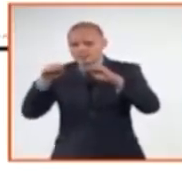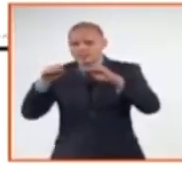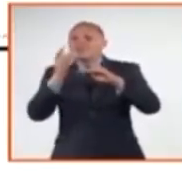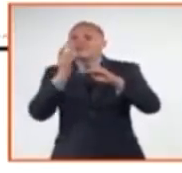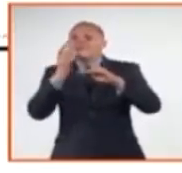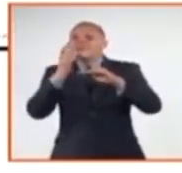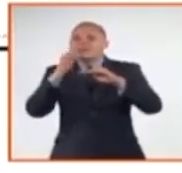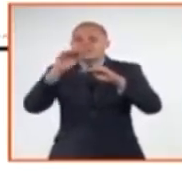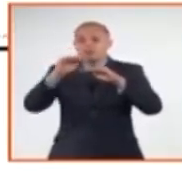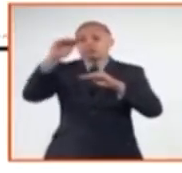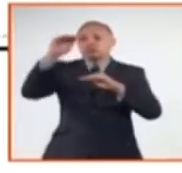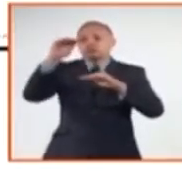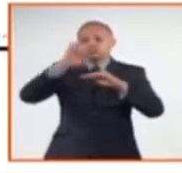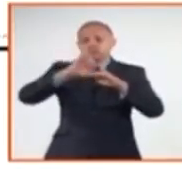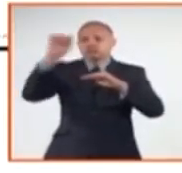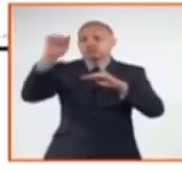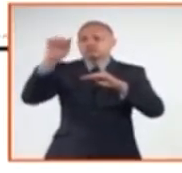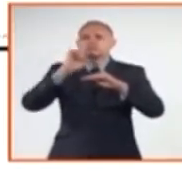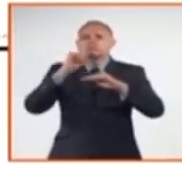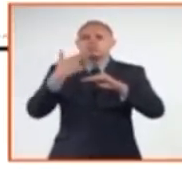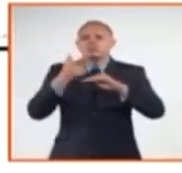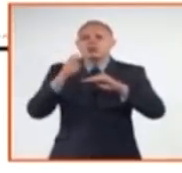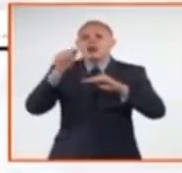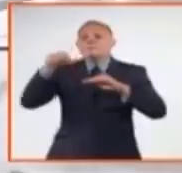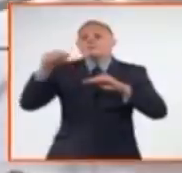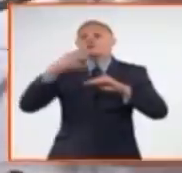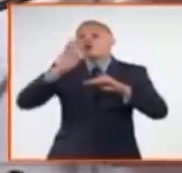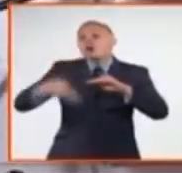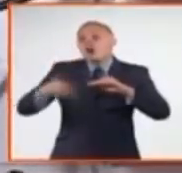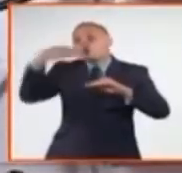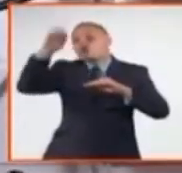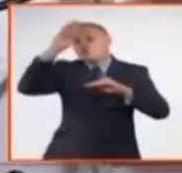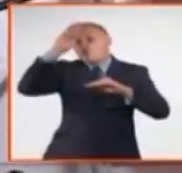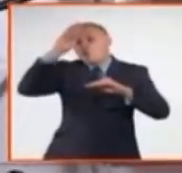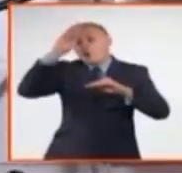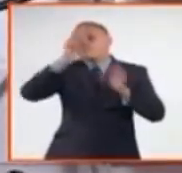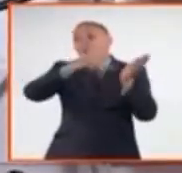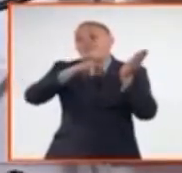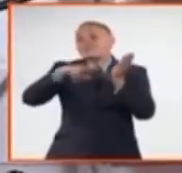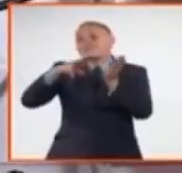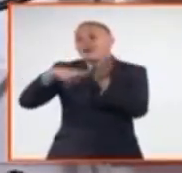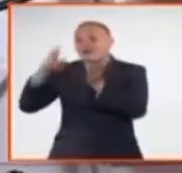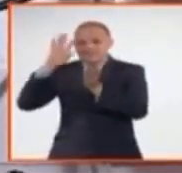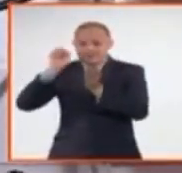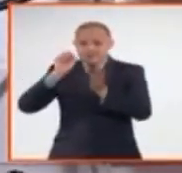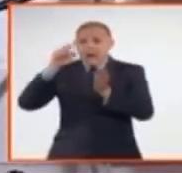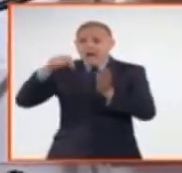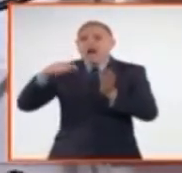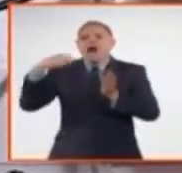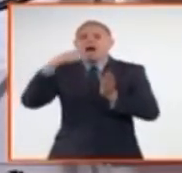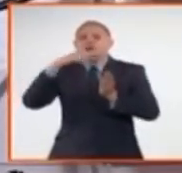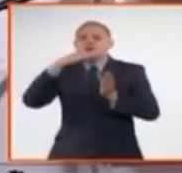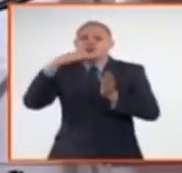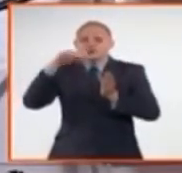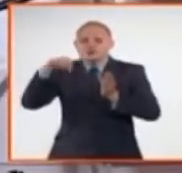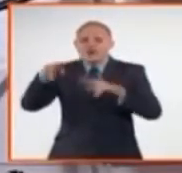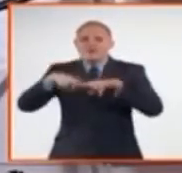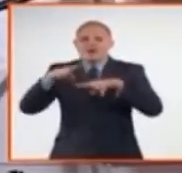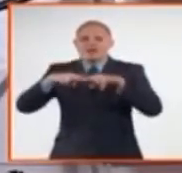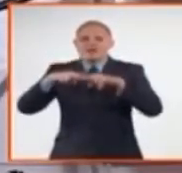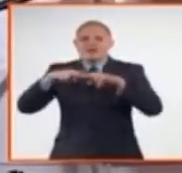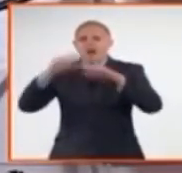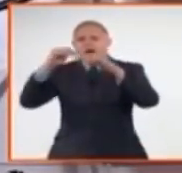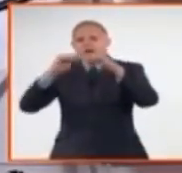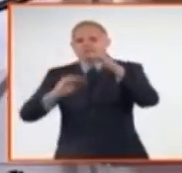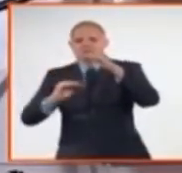llevando a que se está seis veces menos se ha disminuido la en este caso la letalidad en los